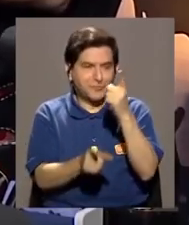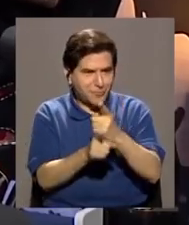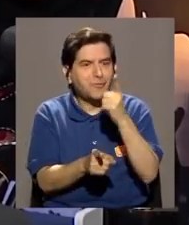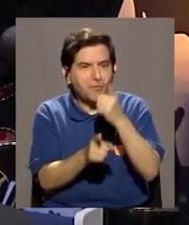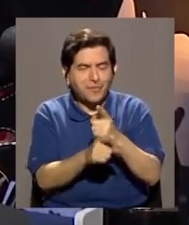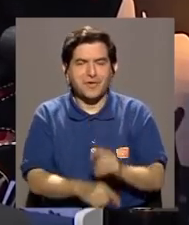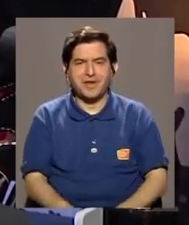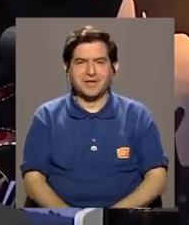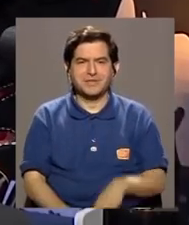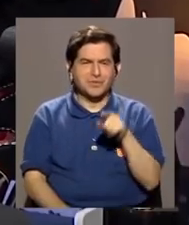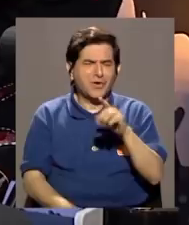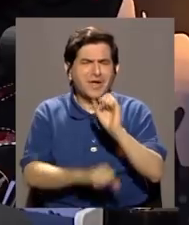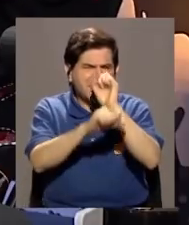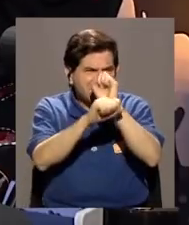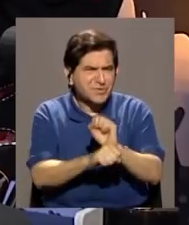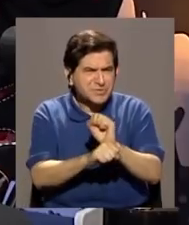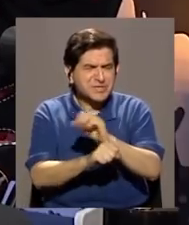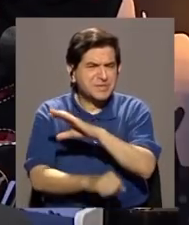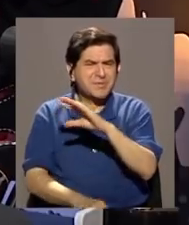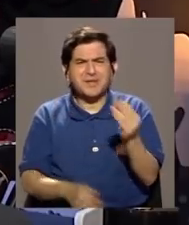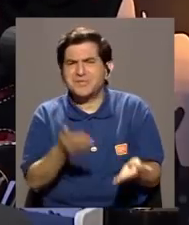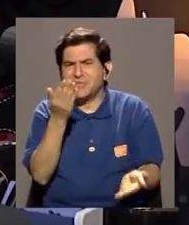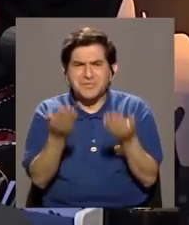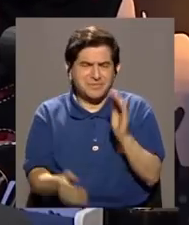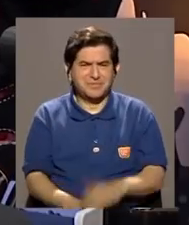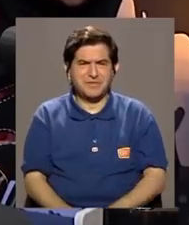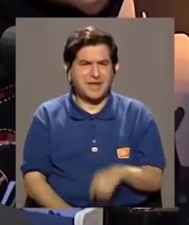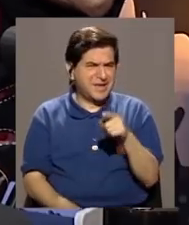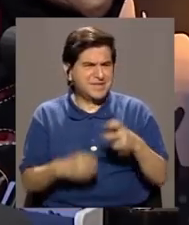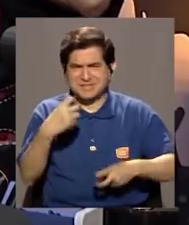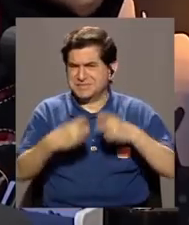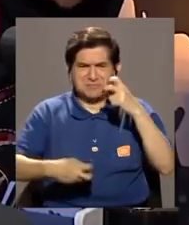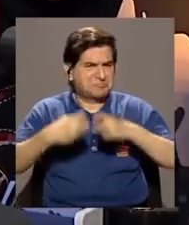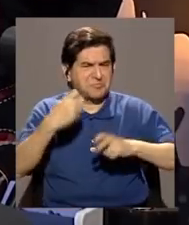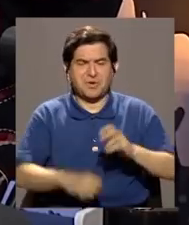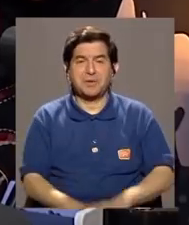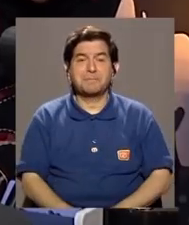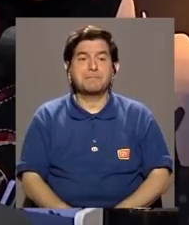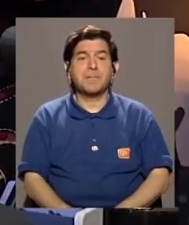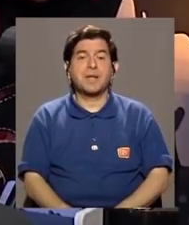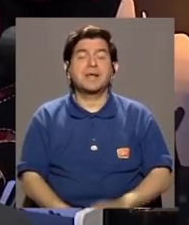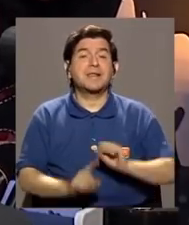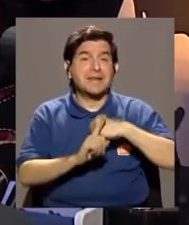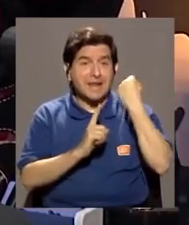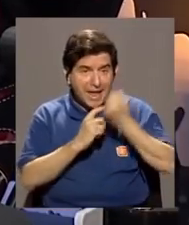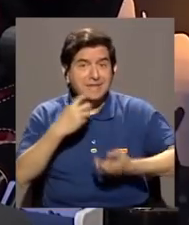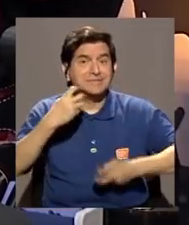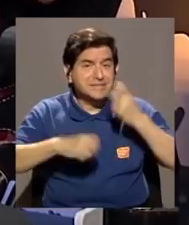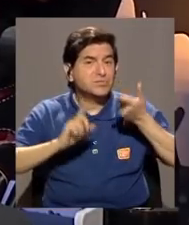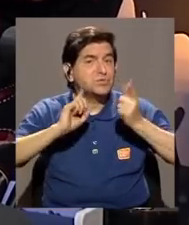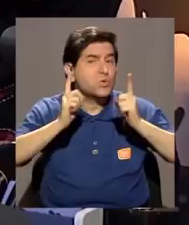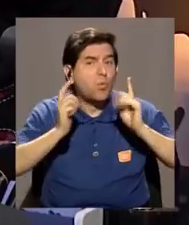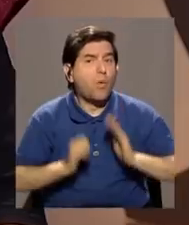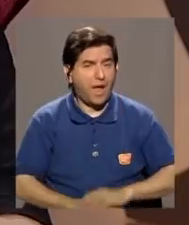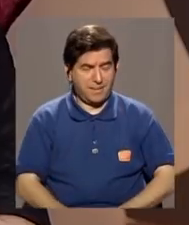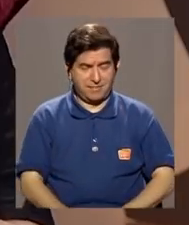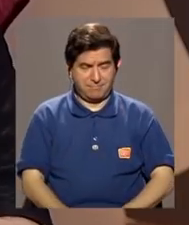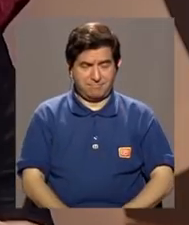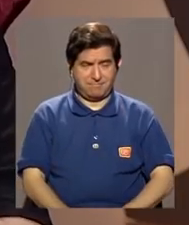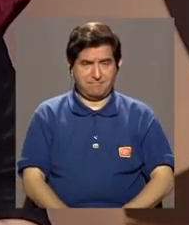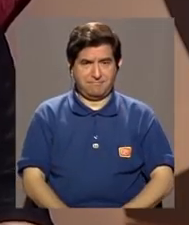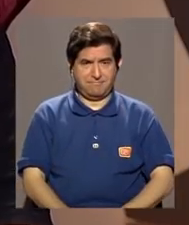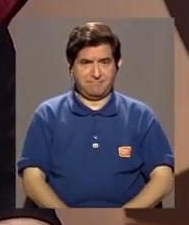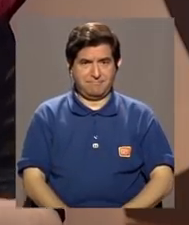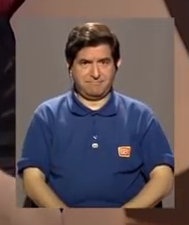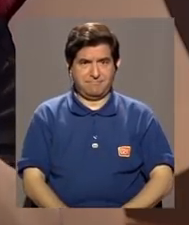exactamente pero no sólo porque sea conservador porque porque ese no es el problema el problema el problema es el